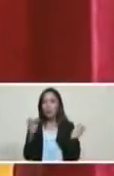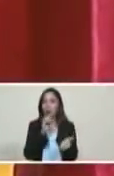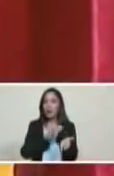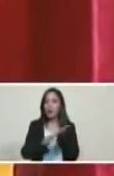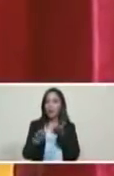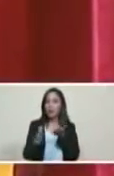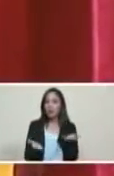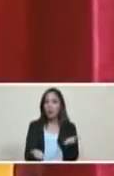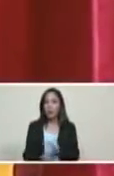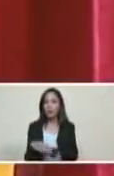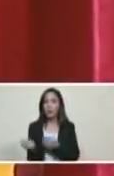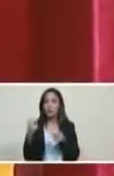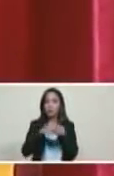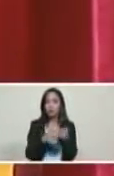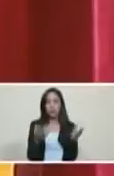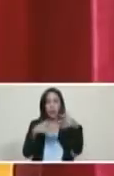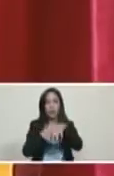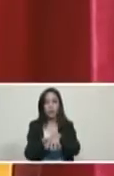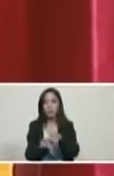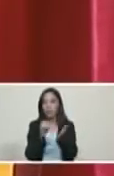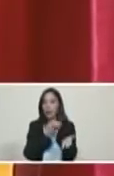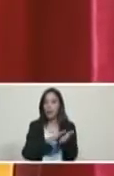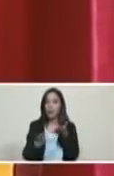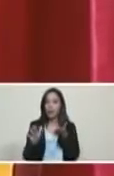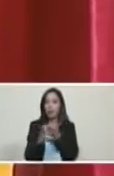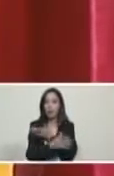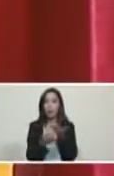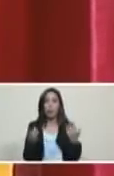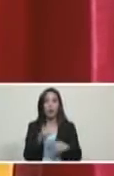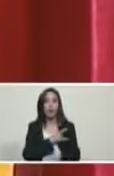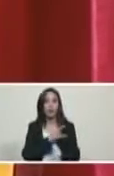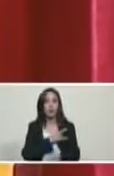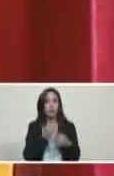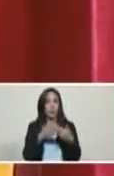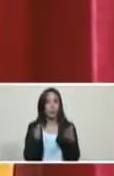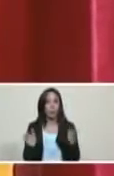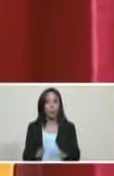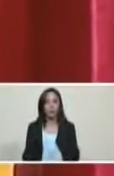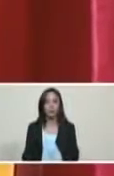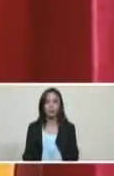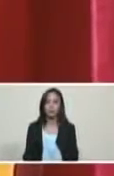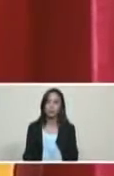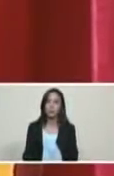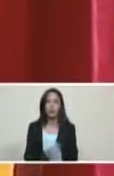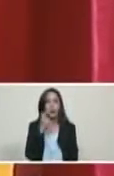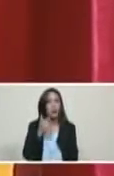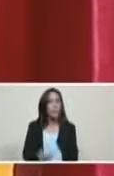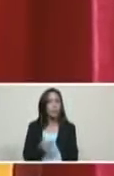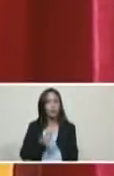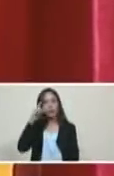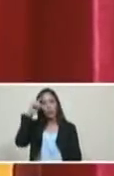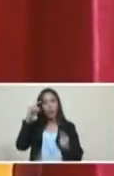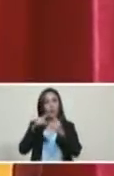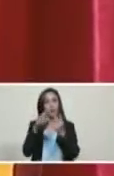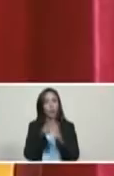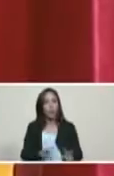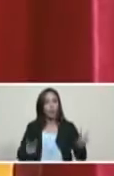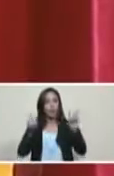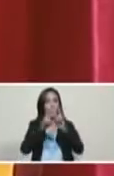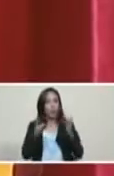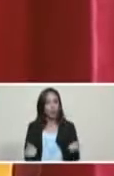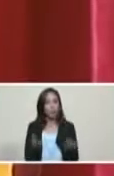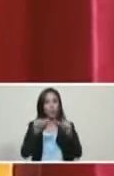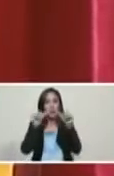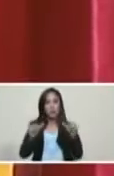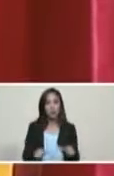a través de la inclusión y la gratuidad por la que se fundamentan los principios de nuestro sistema educativo